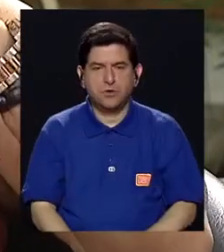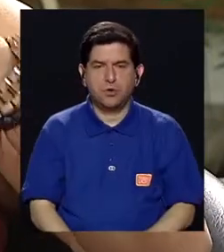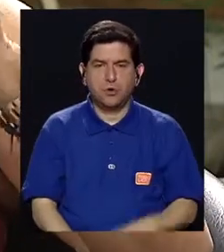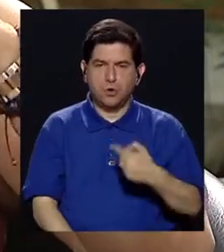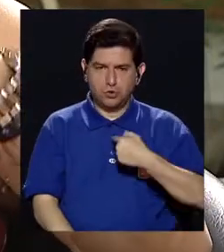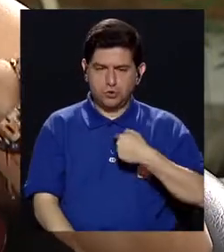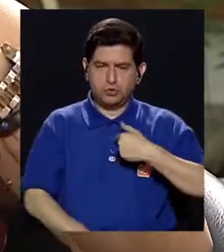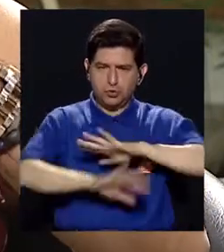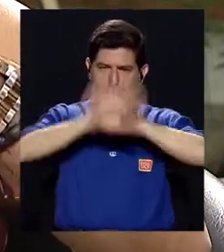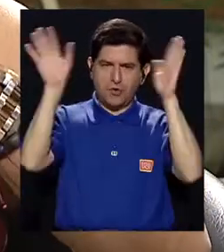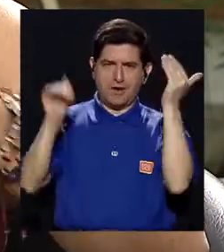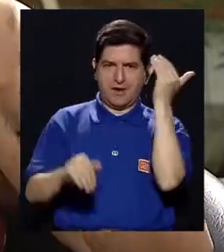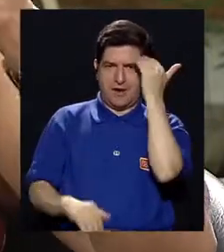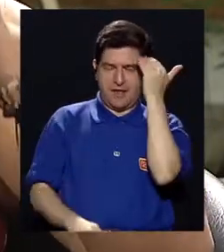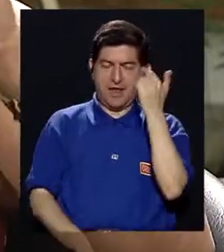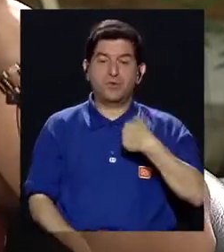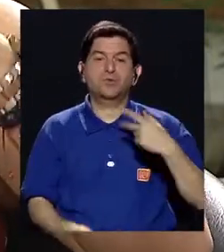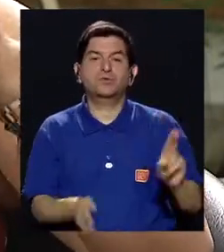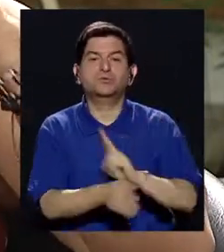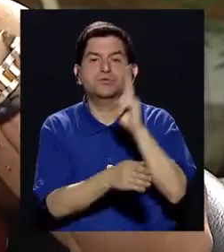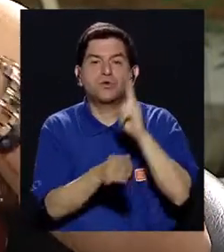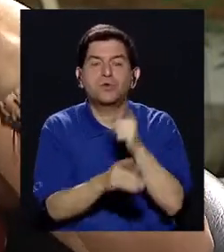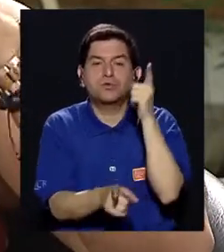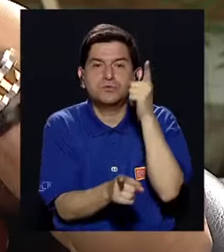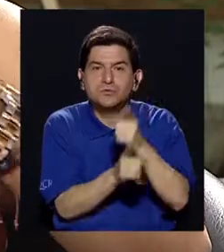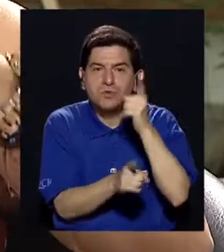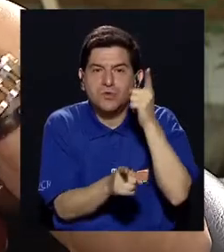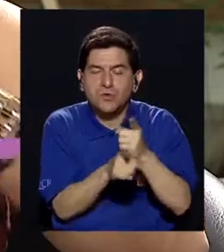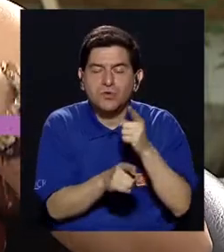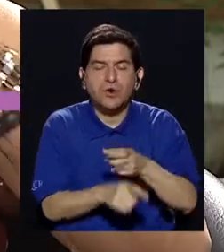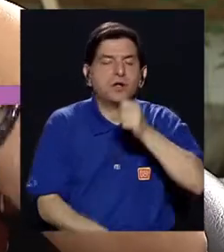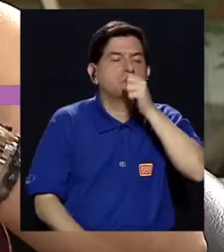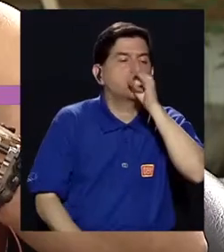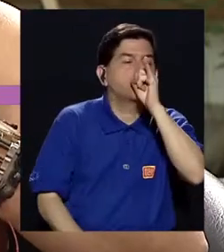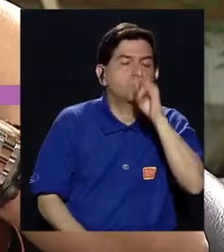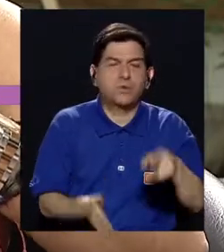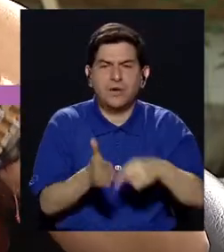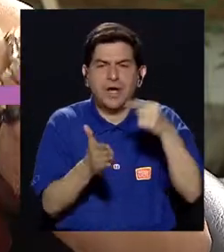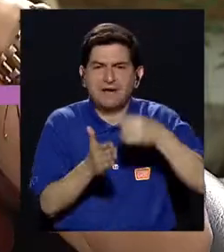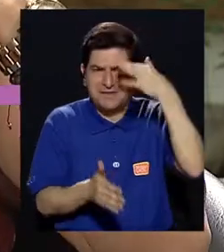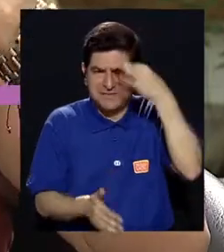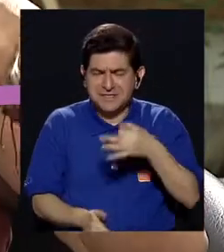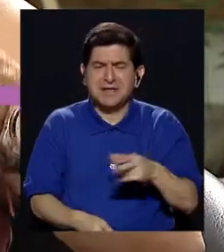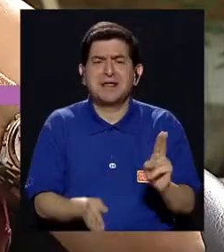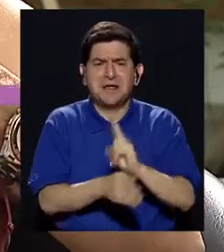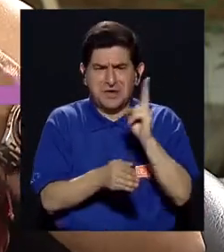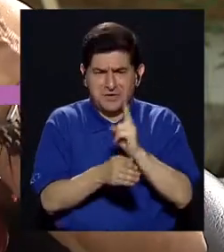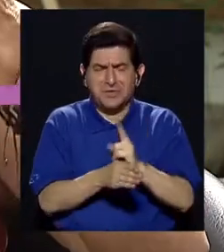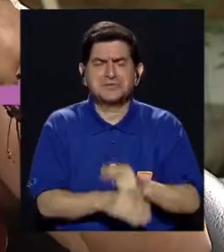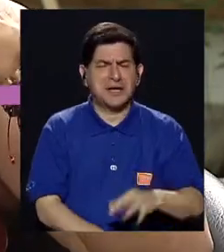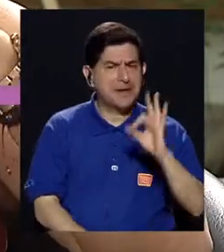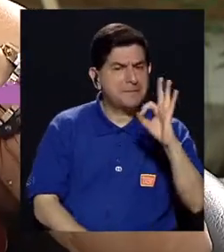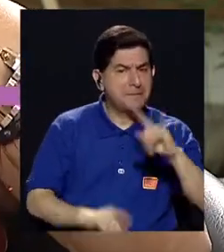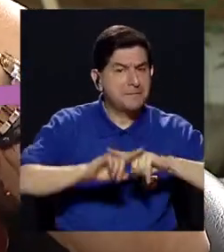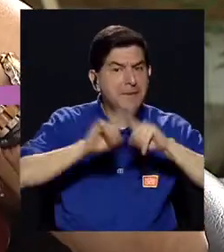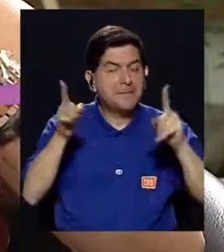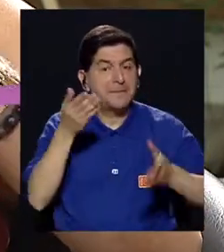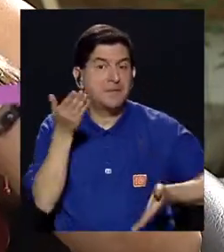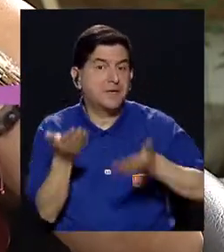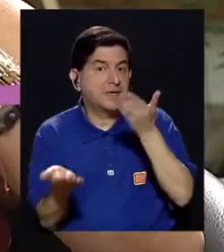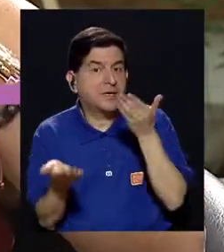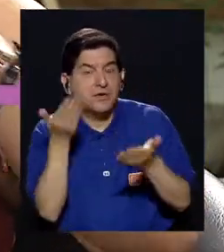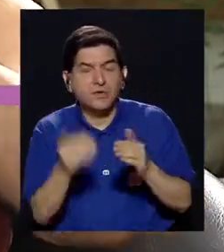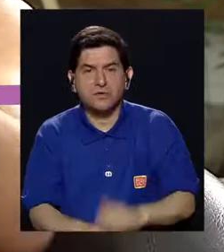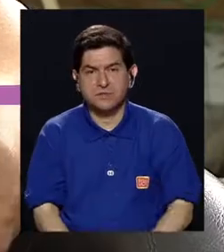Ahora, lo que sí tengo que tener claro es que estoy usando correctamente el condón, porque a veces creemos que sí lo estamos usando correctamente y